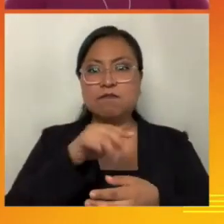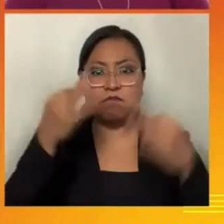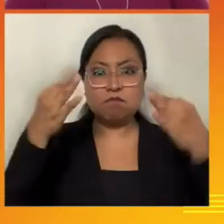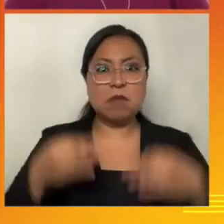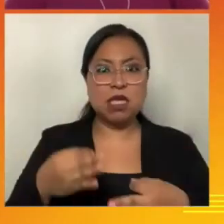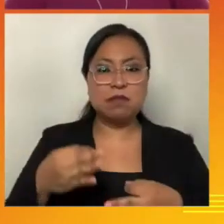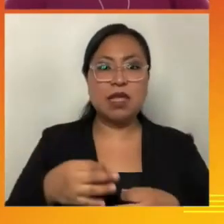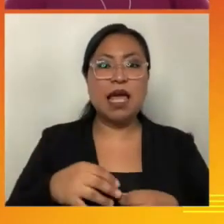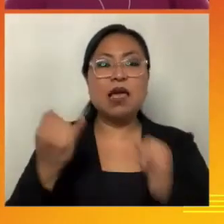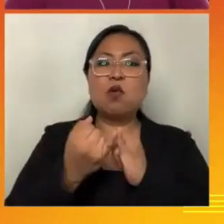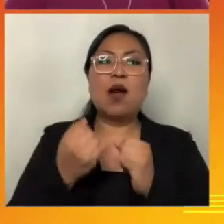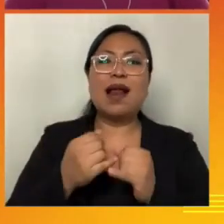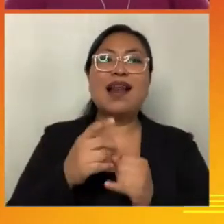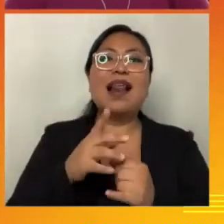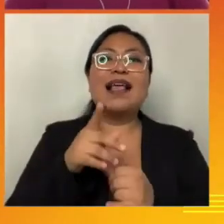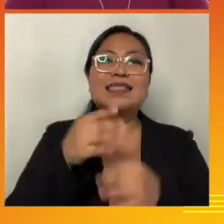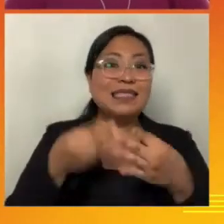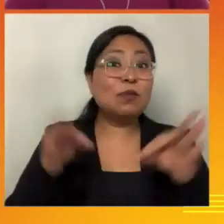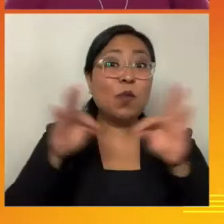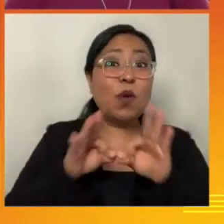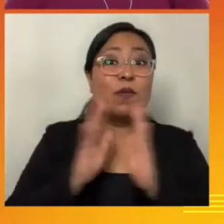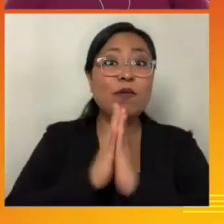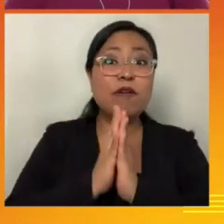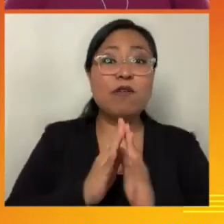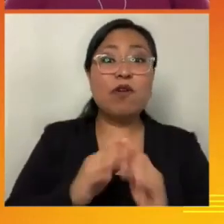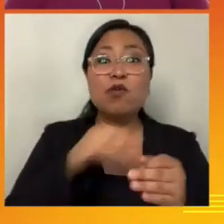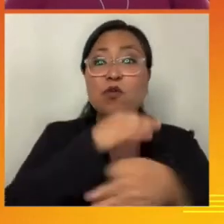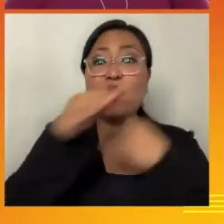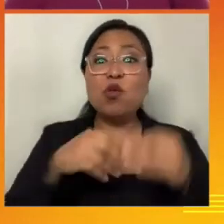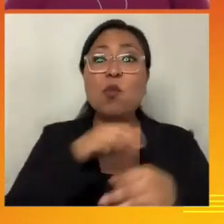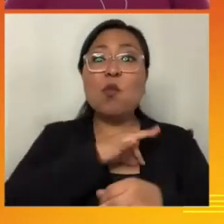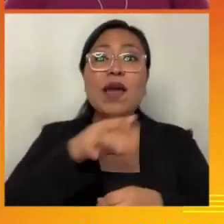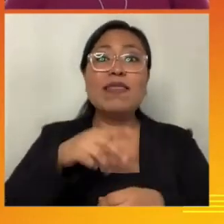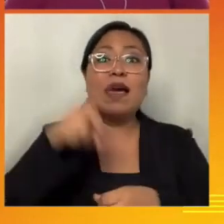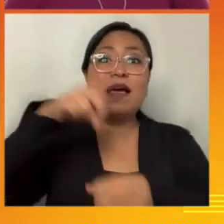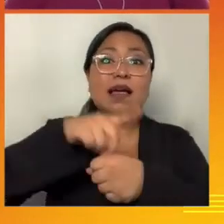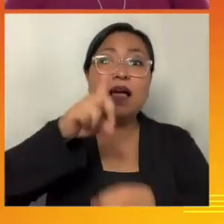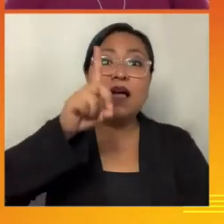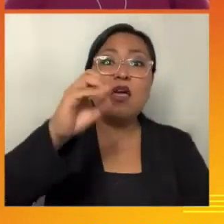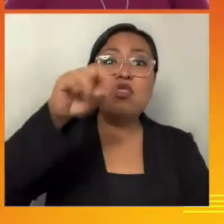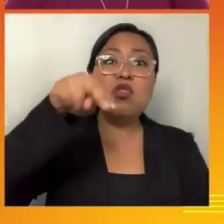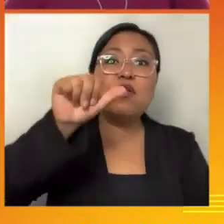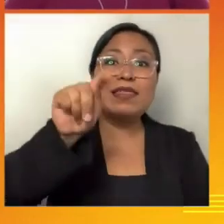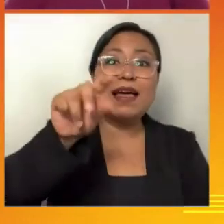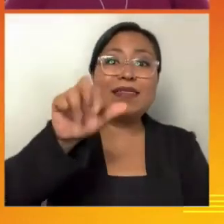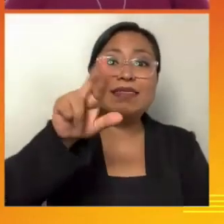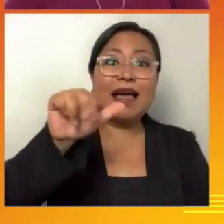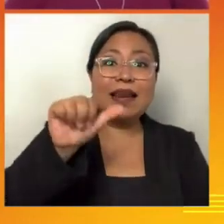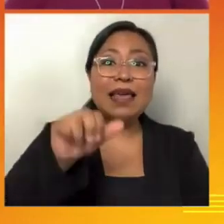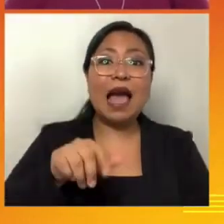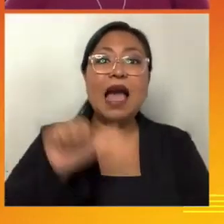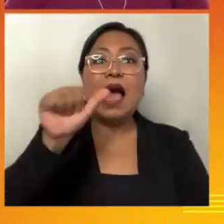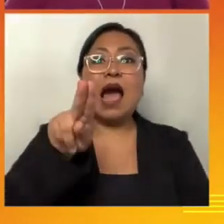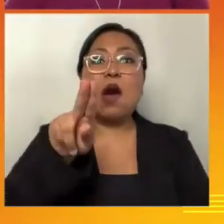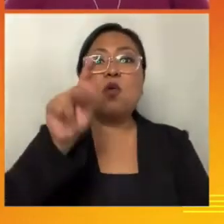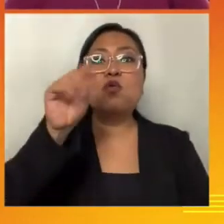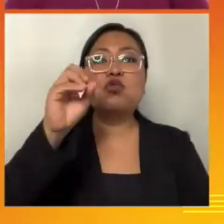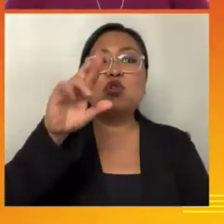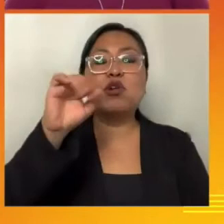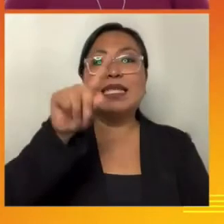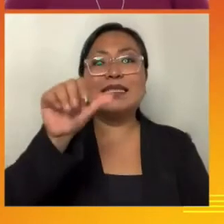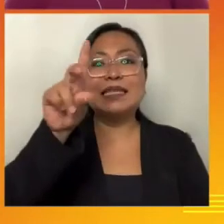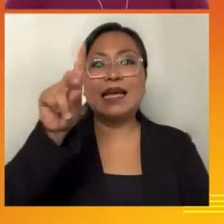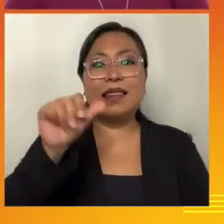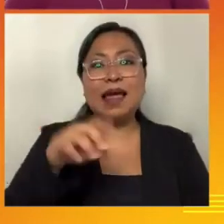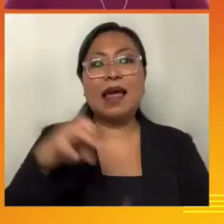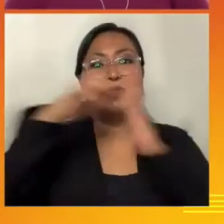donataria autorizada o tener un registro en el Registro Federal de Organizaciones de la Sociedad Civil en México. o bueno,